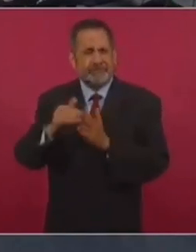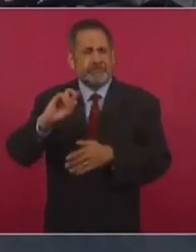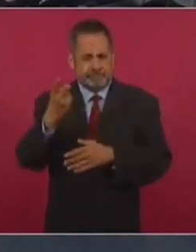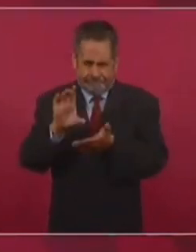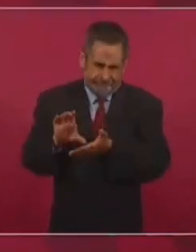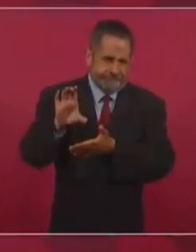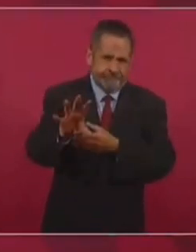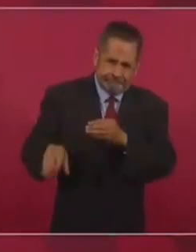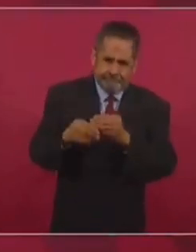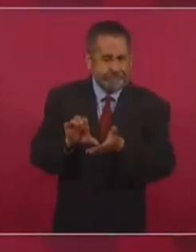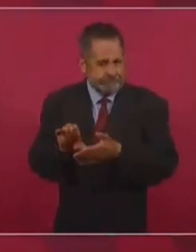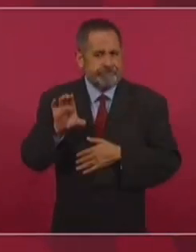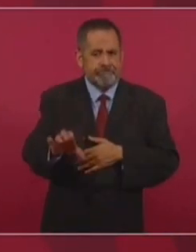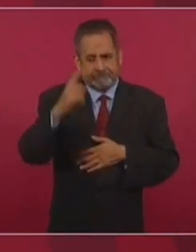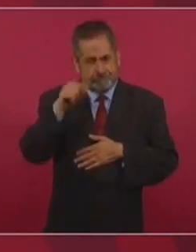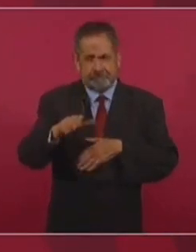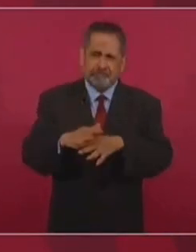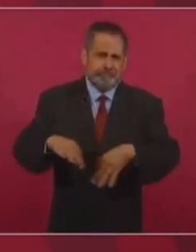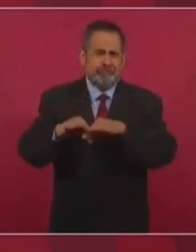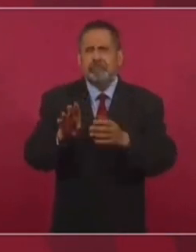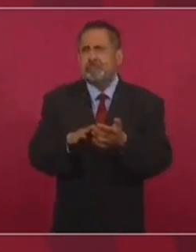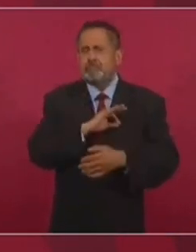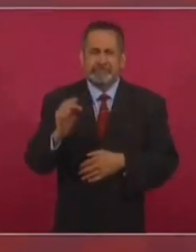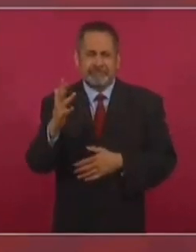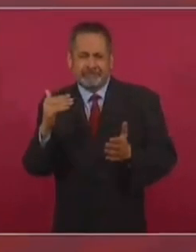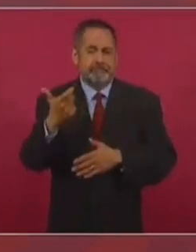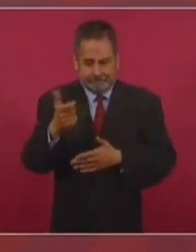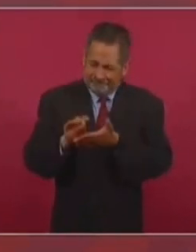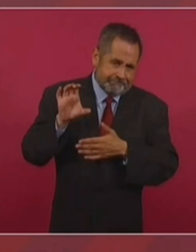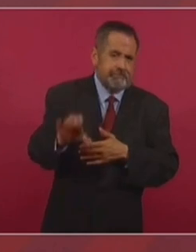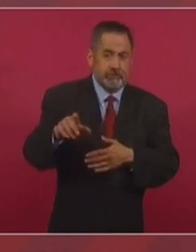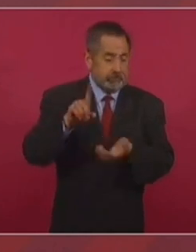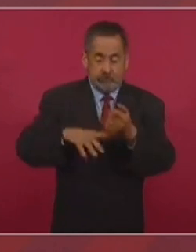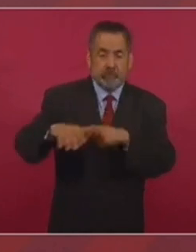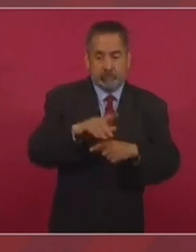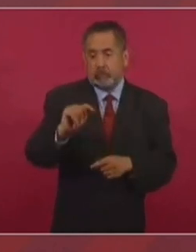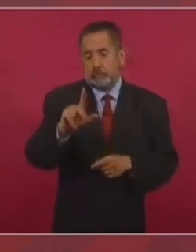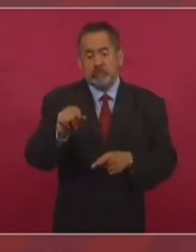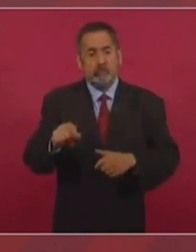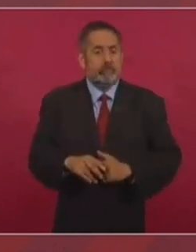$2,500 millones adicionales. Es una inversión como de $50,000 millones en Tula.